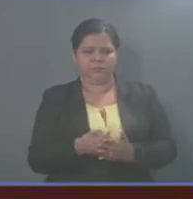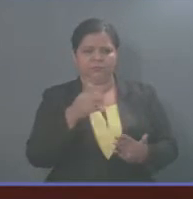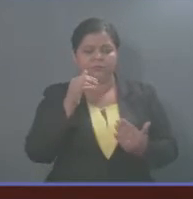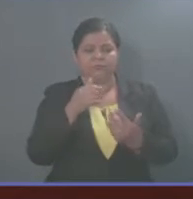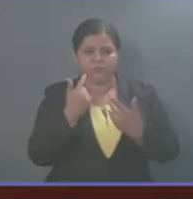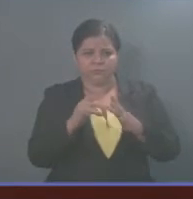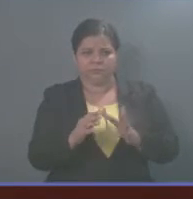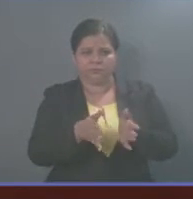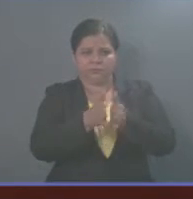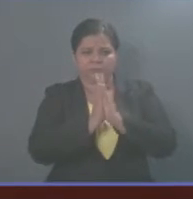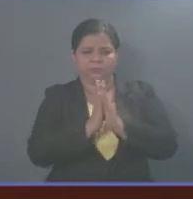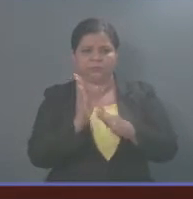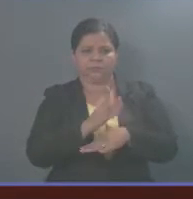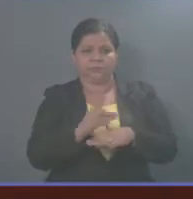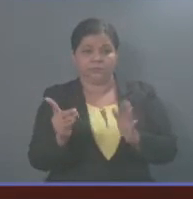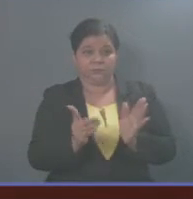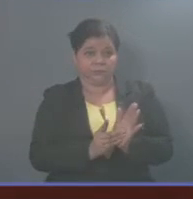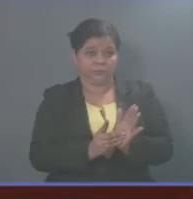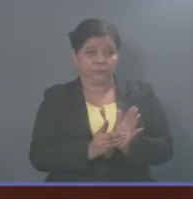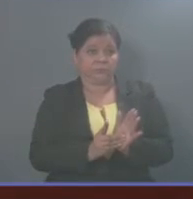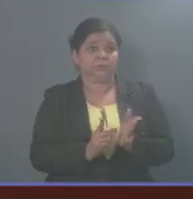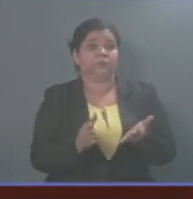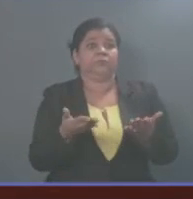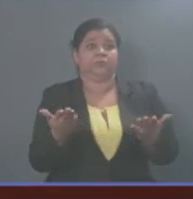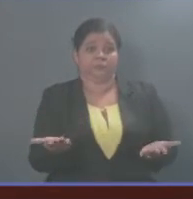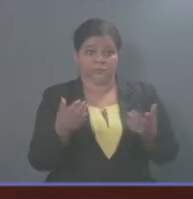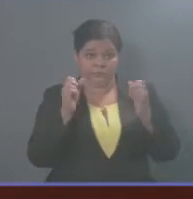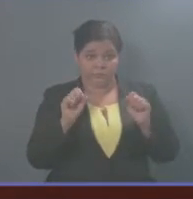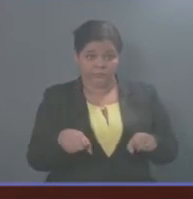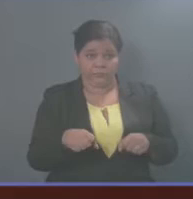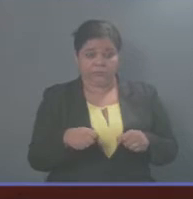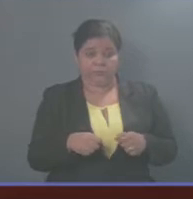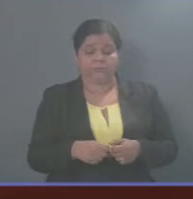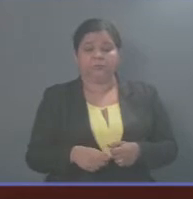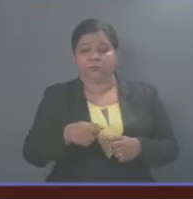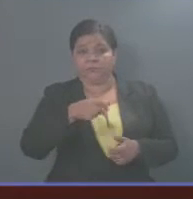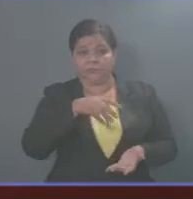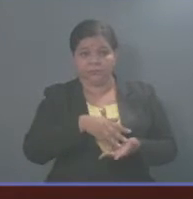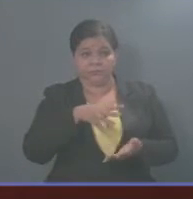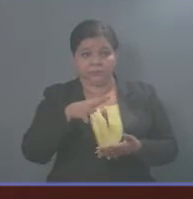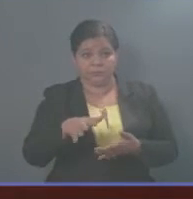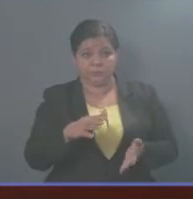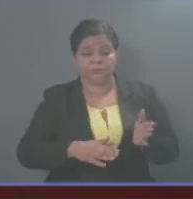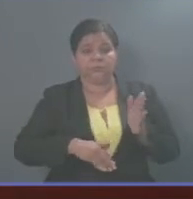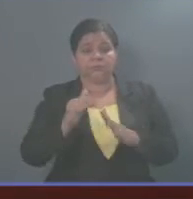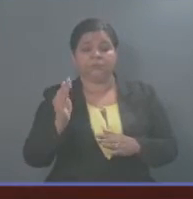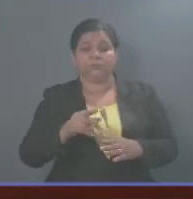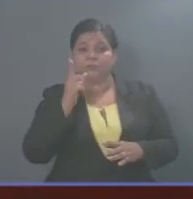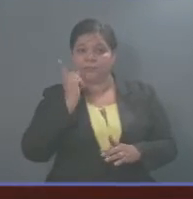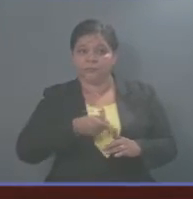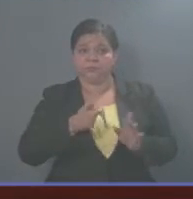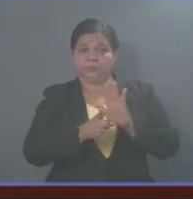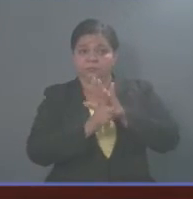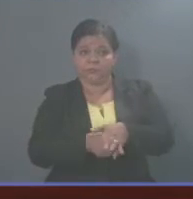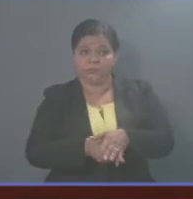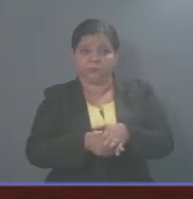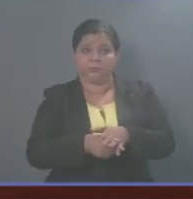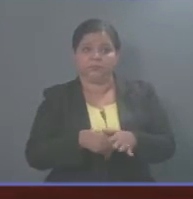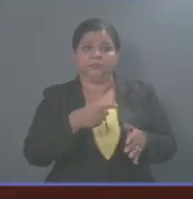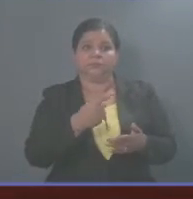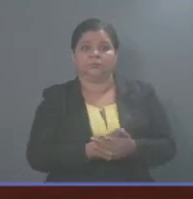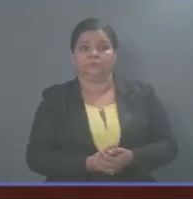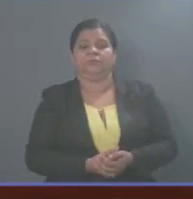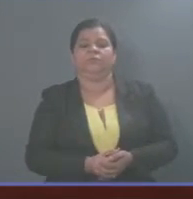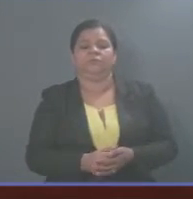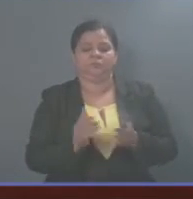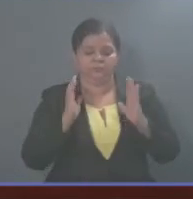la solicitud de varios diputados en el sentido se emita pronunciamiento público condenando la represión por parte